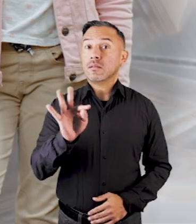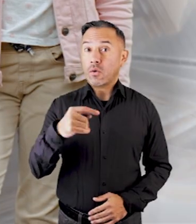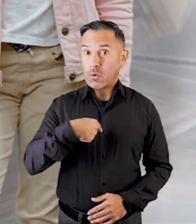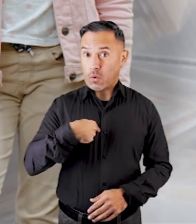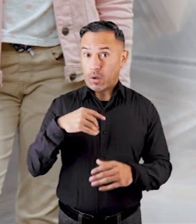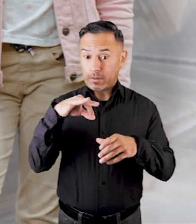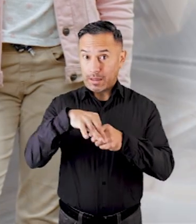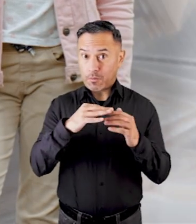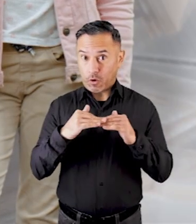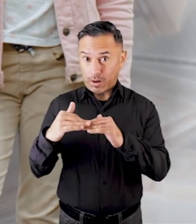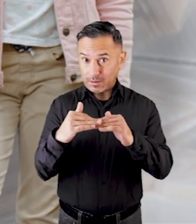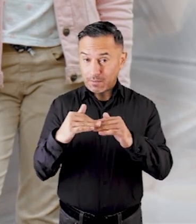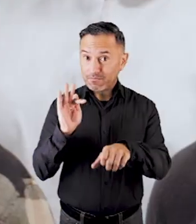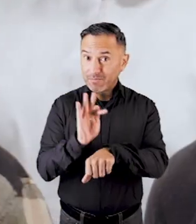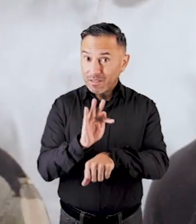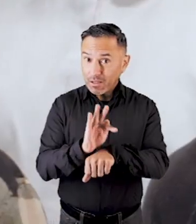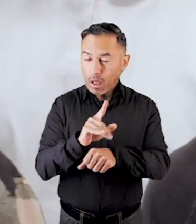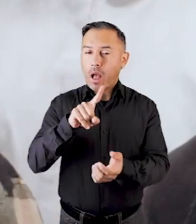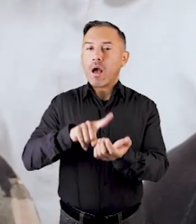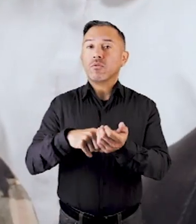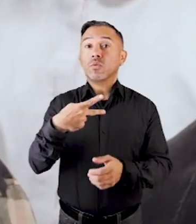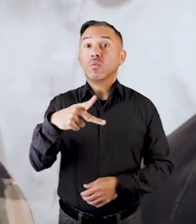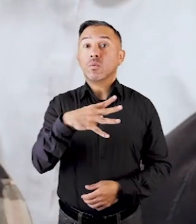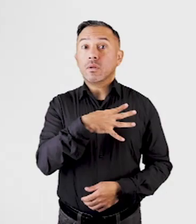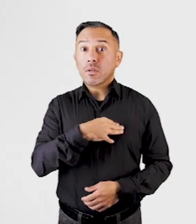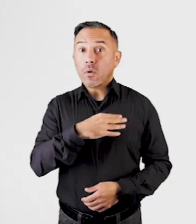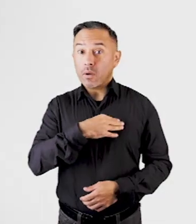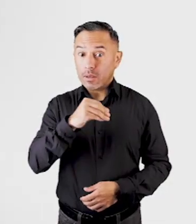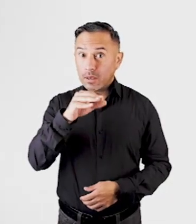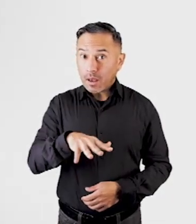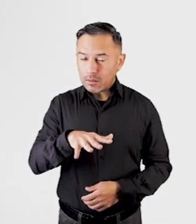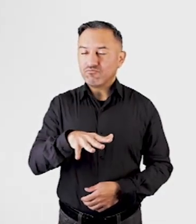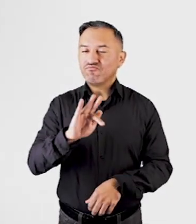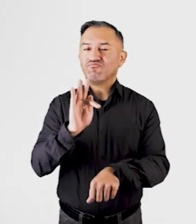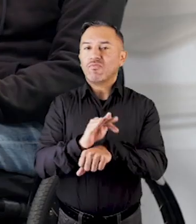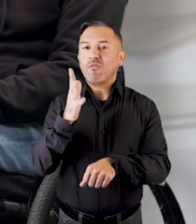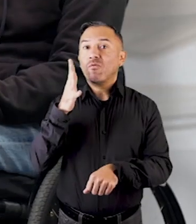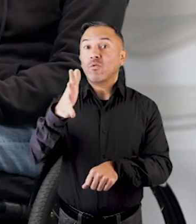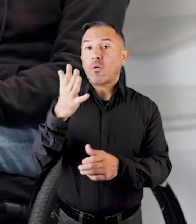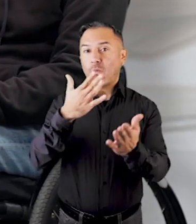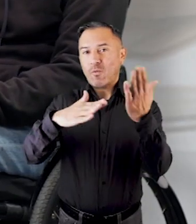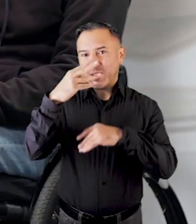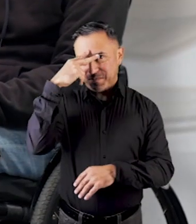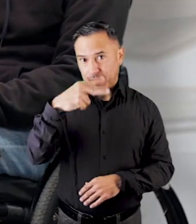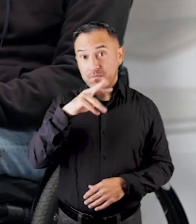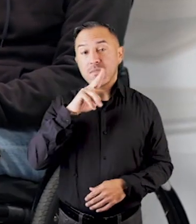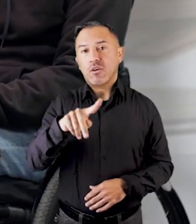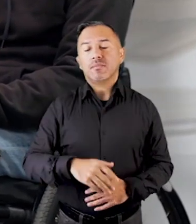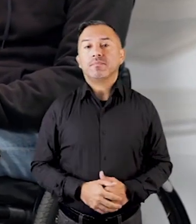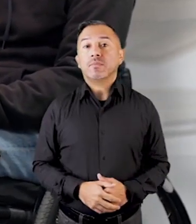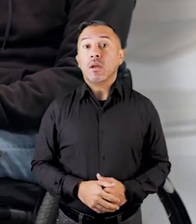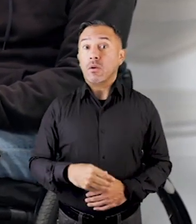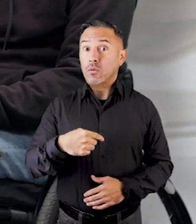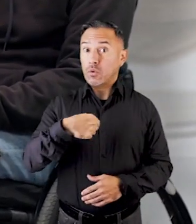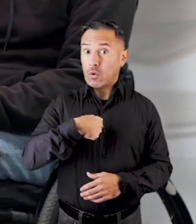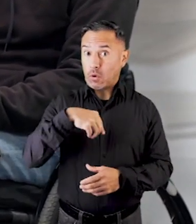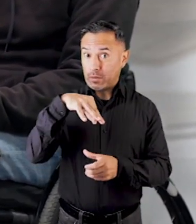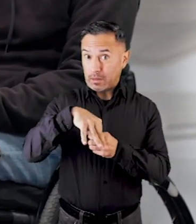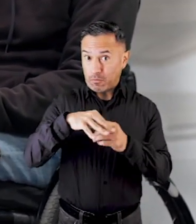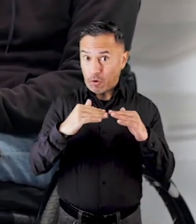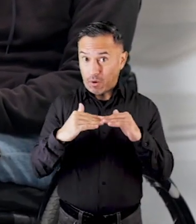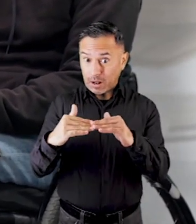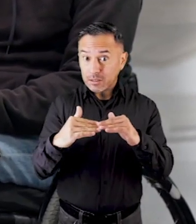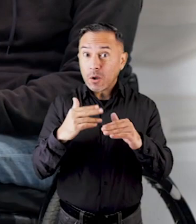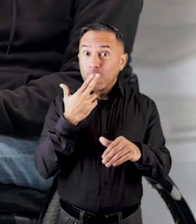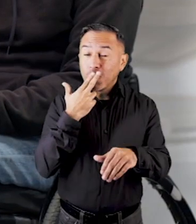Cuando defiendo la democracia, defiendo el derecho que tienen tus hijos e hijas para tener un mejor futuro. Cuando defiendo la democracia, defiendo el derecho que tienen